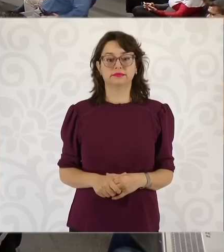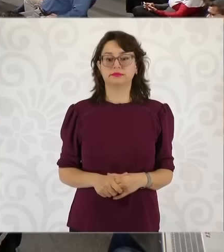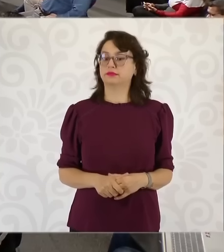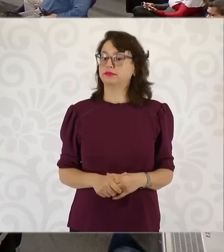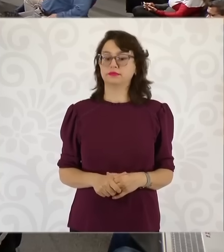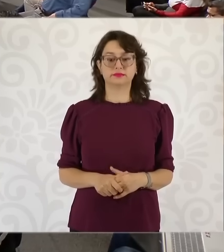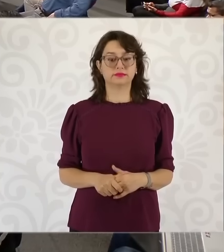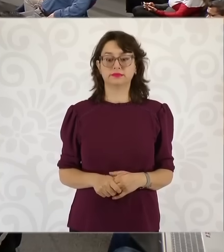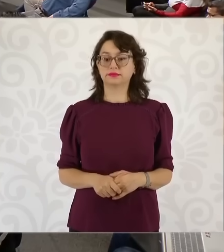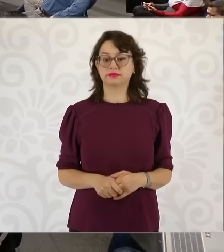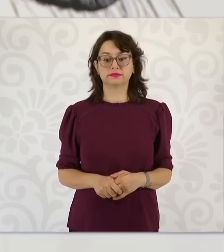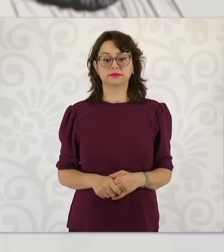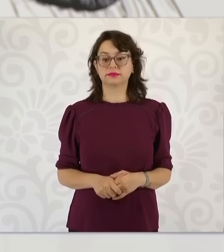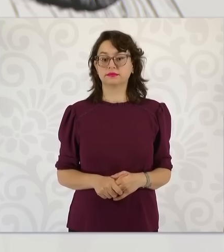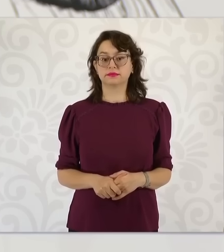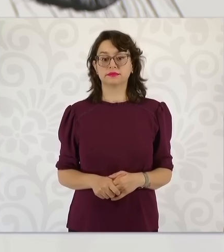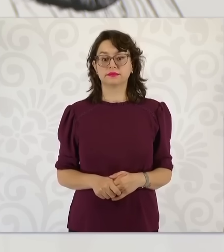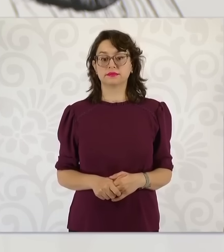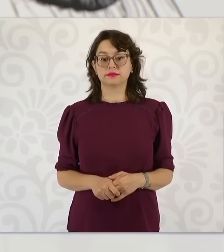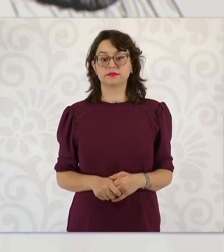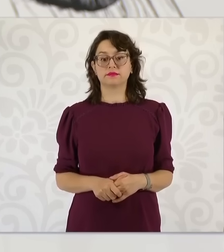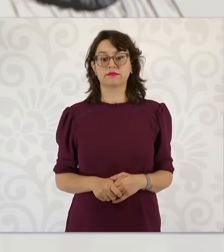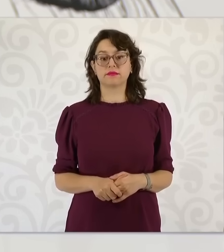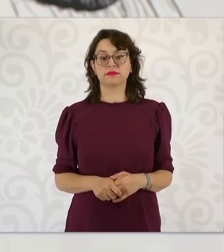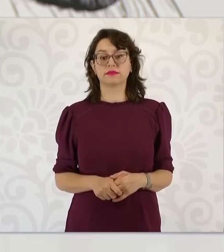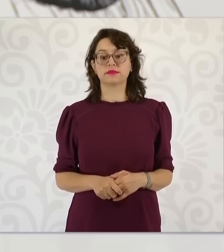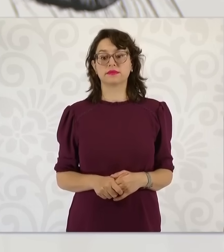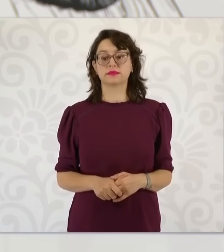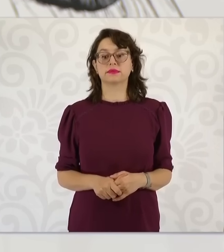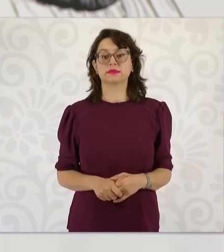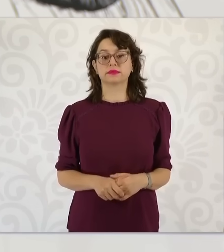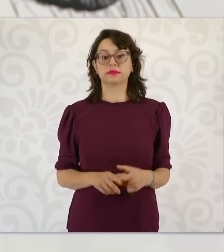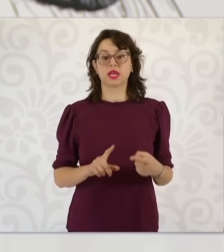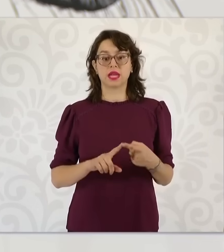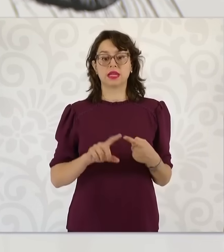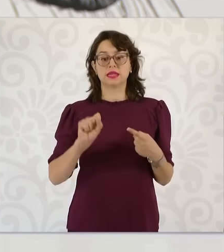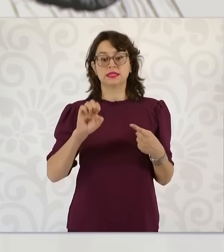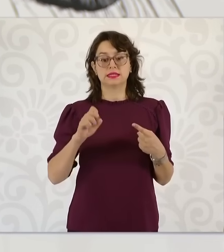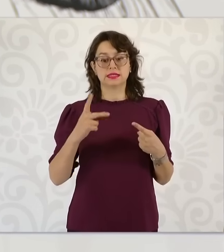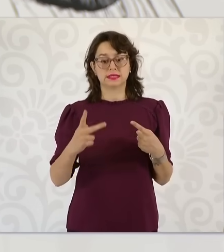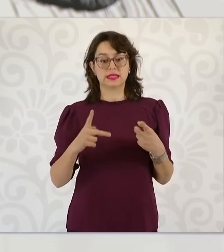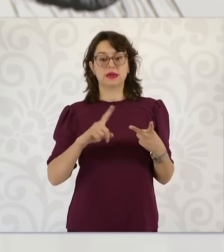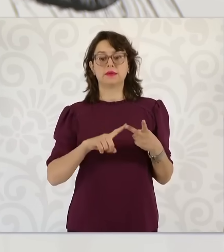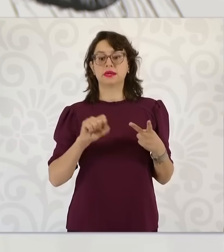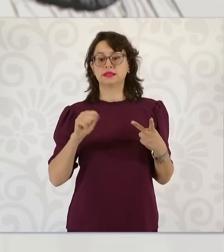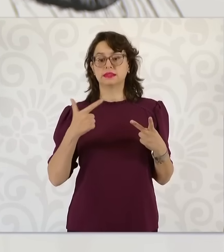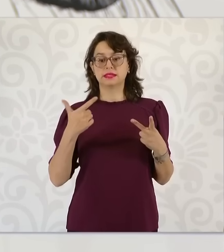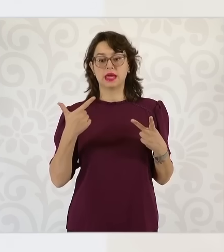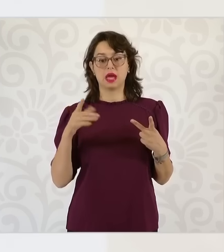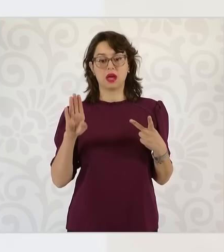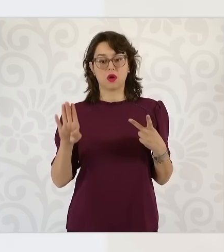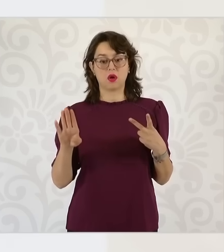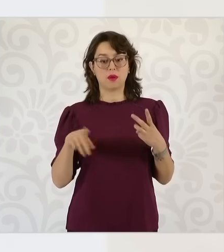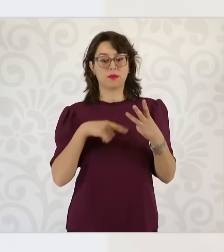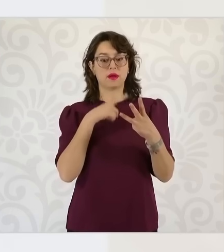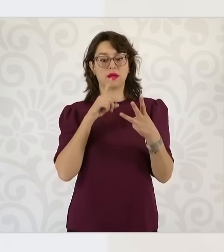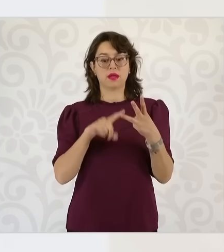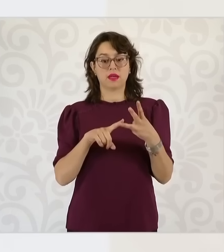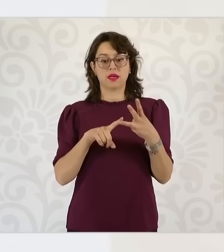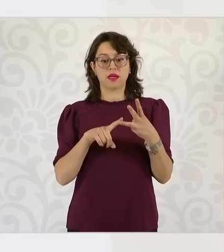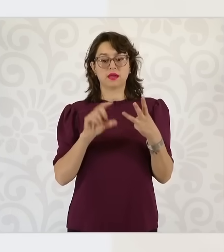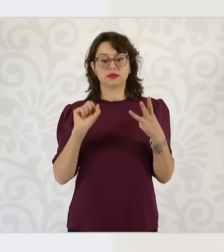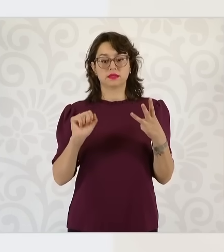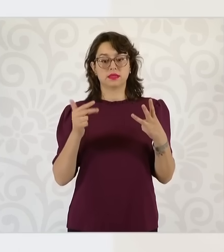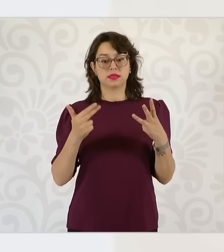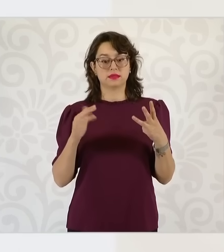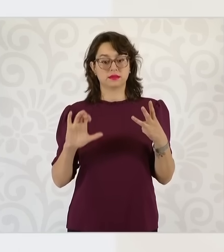No, con el secretario de Educación Pública, la secretaria de Gobernación, el equipo de la Secretaría